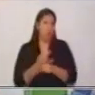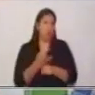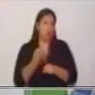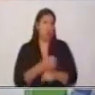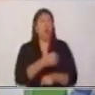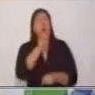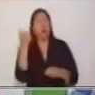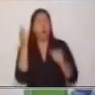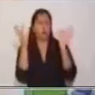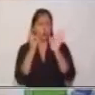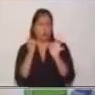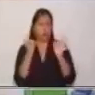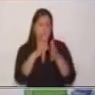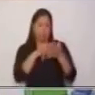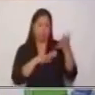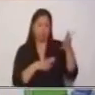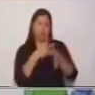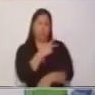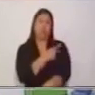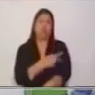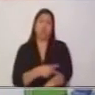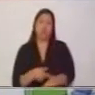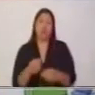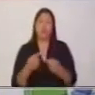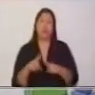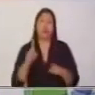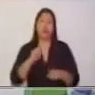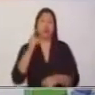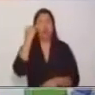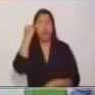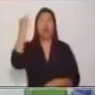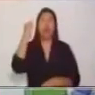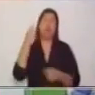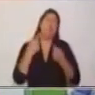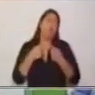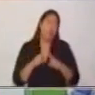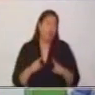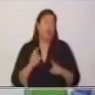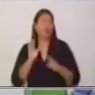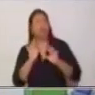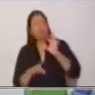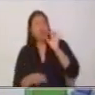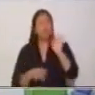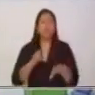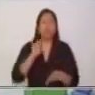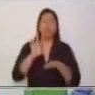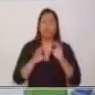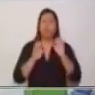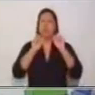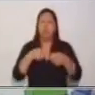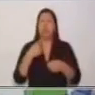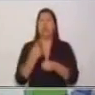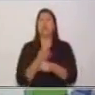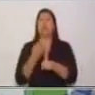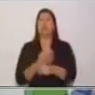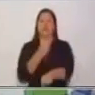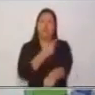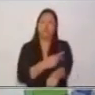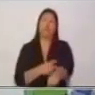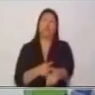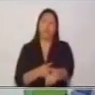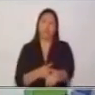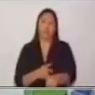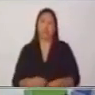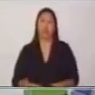narrativos, no la ficción, pero sí podemos utilizar algunos elementos de las narraciones. Luego